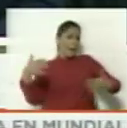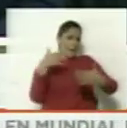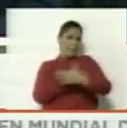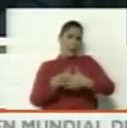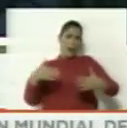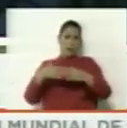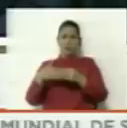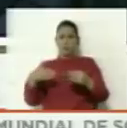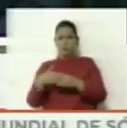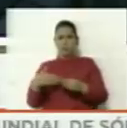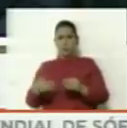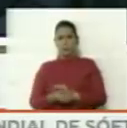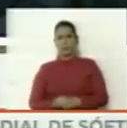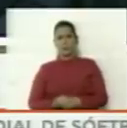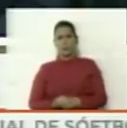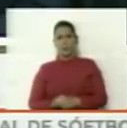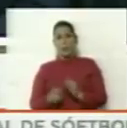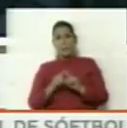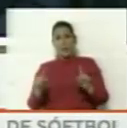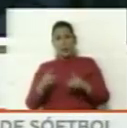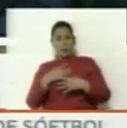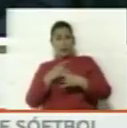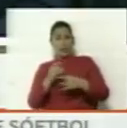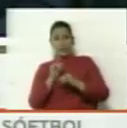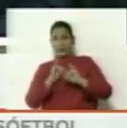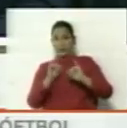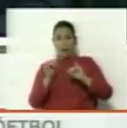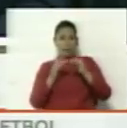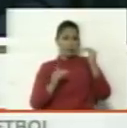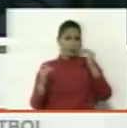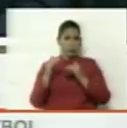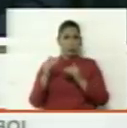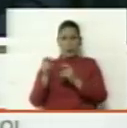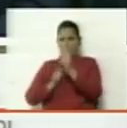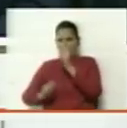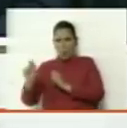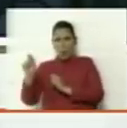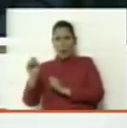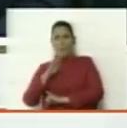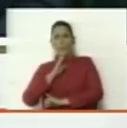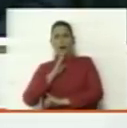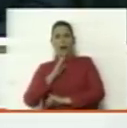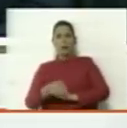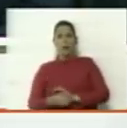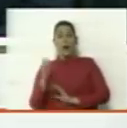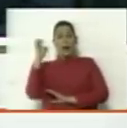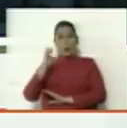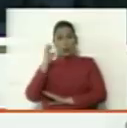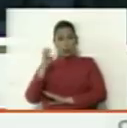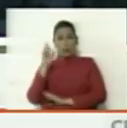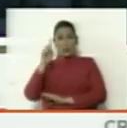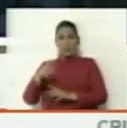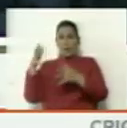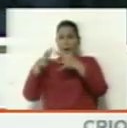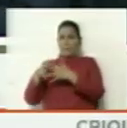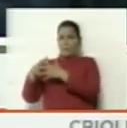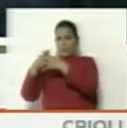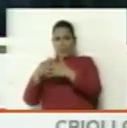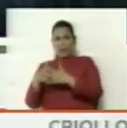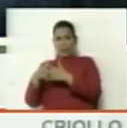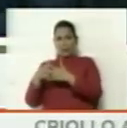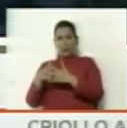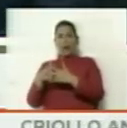están congelados y cuyos intereses ya están siendo pasados por bancos de Europa y bancos de América a cuentas